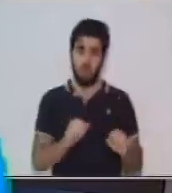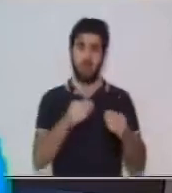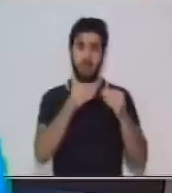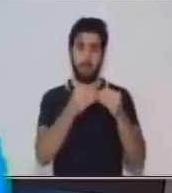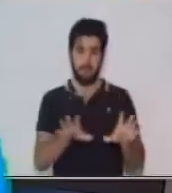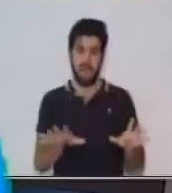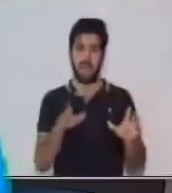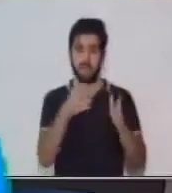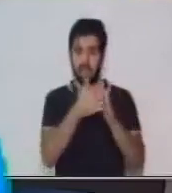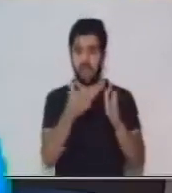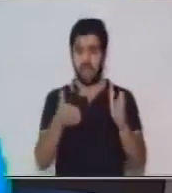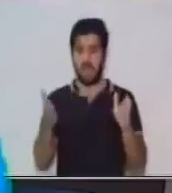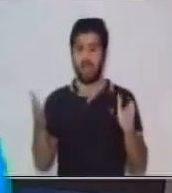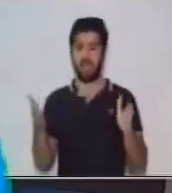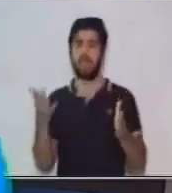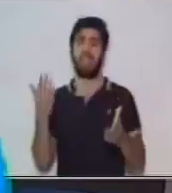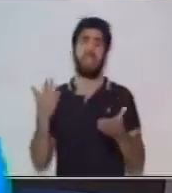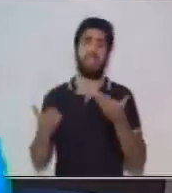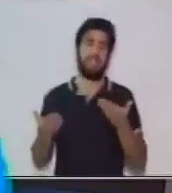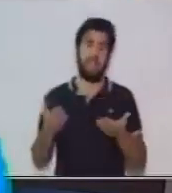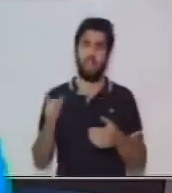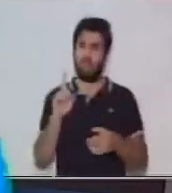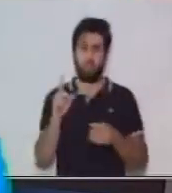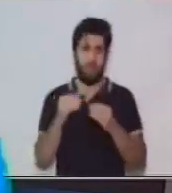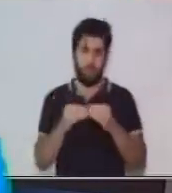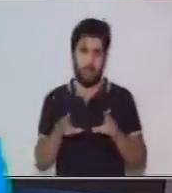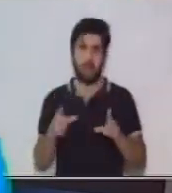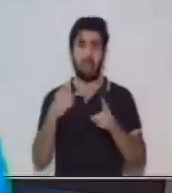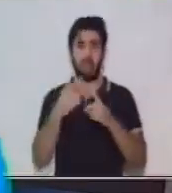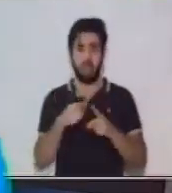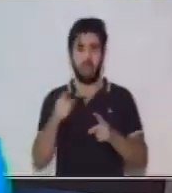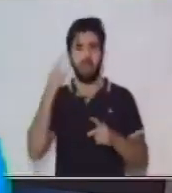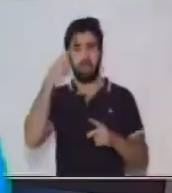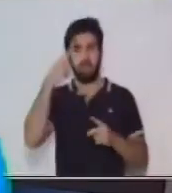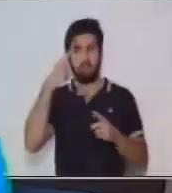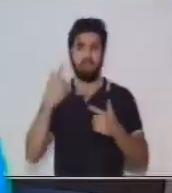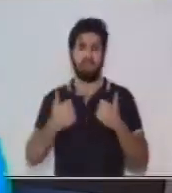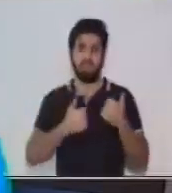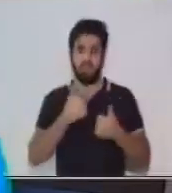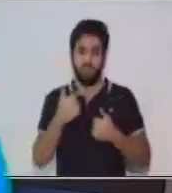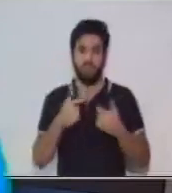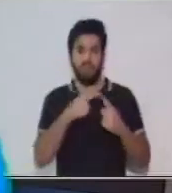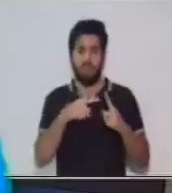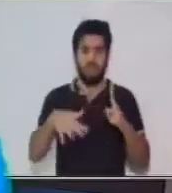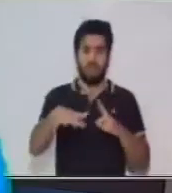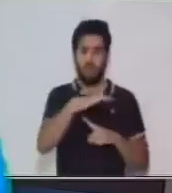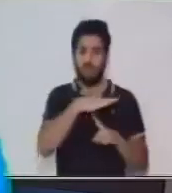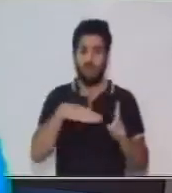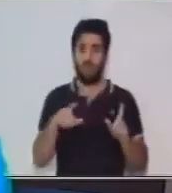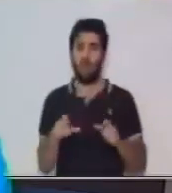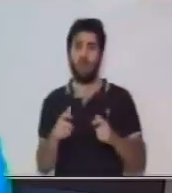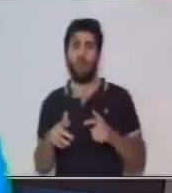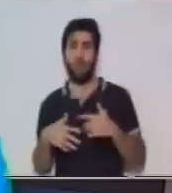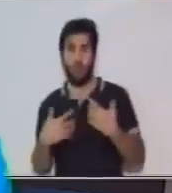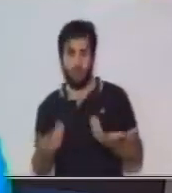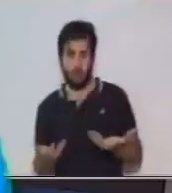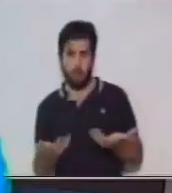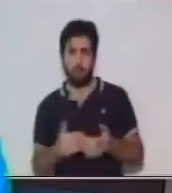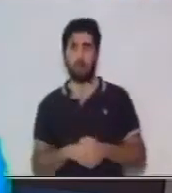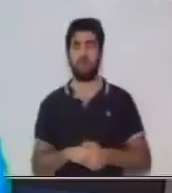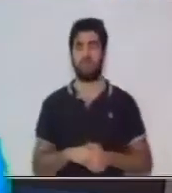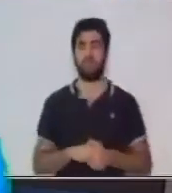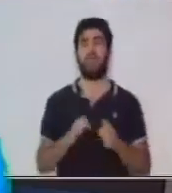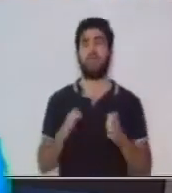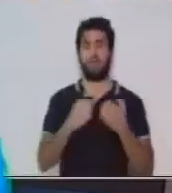secuencia? Tal vez no se llegue a perder, pero el concepto sí llega a cambiar por completo de línea. Entonces tendríamos